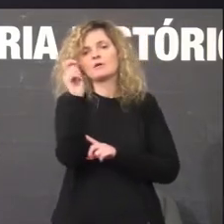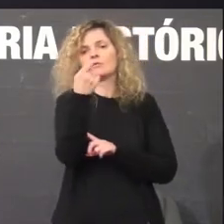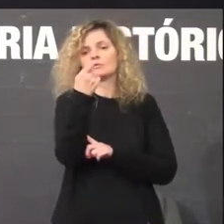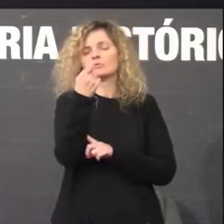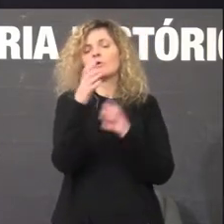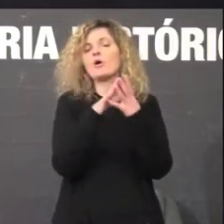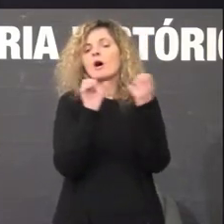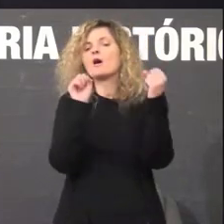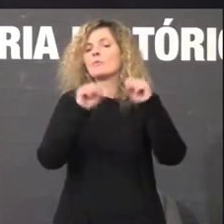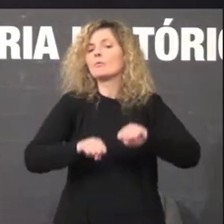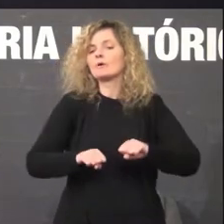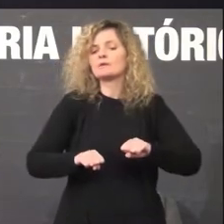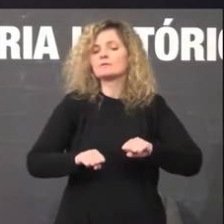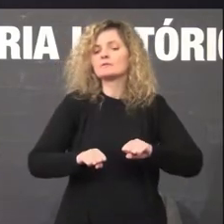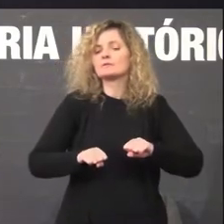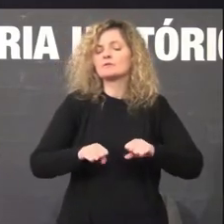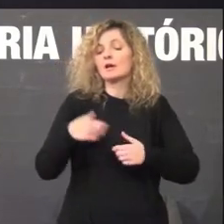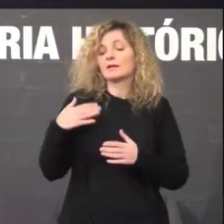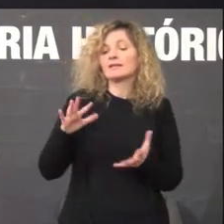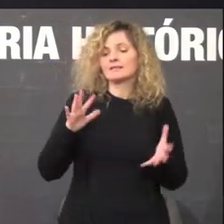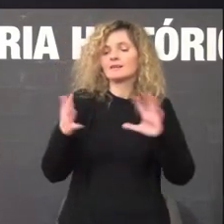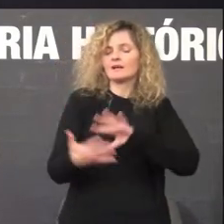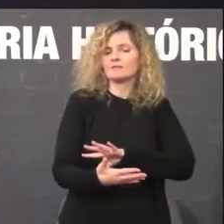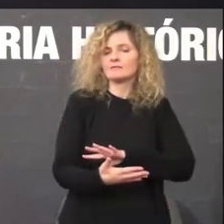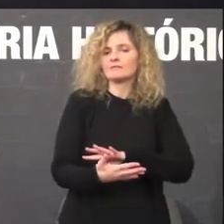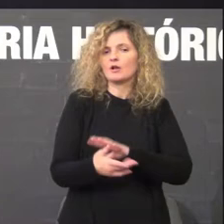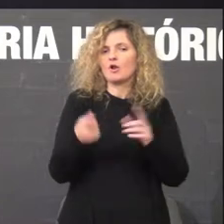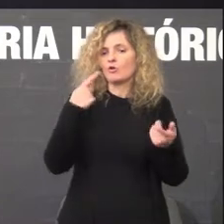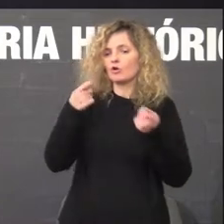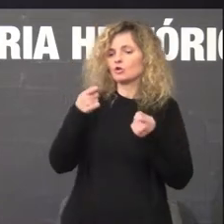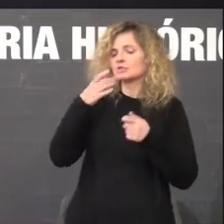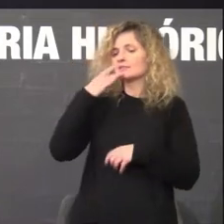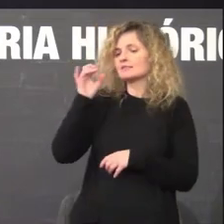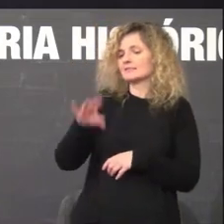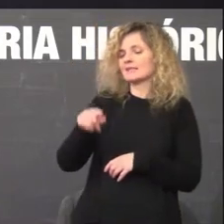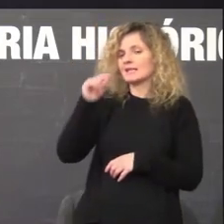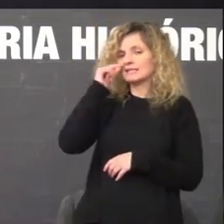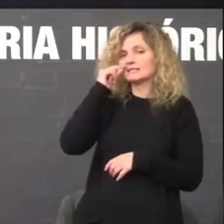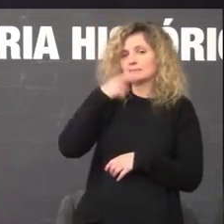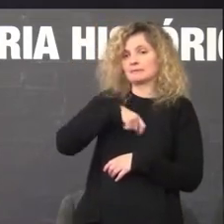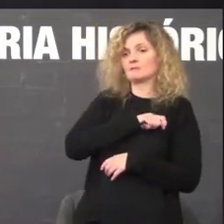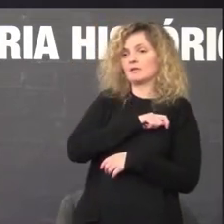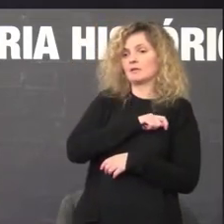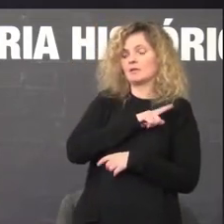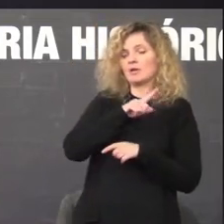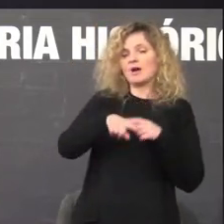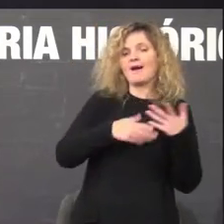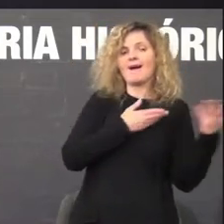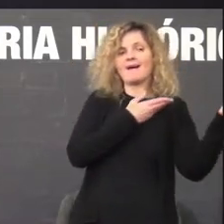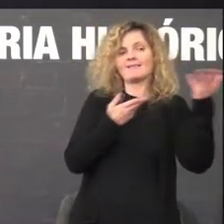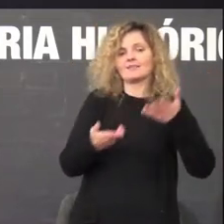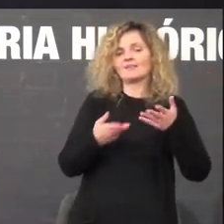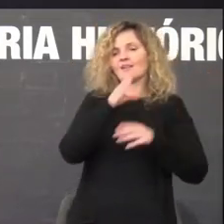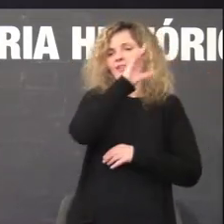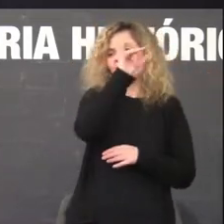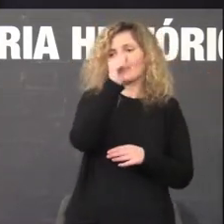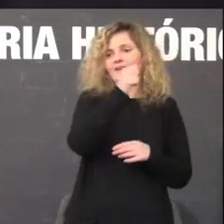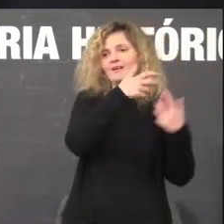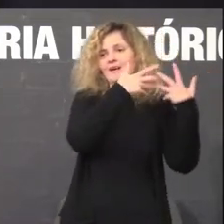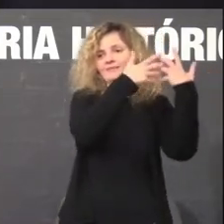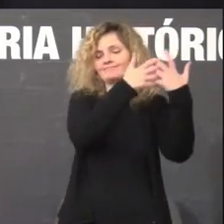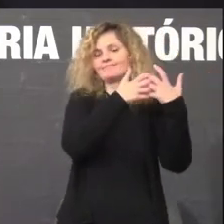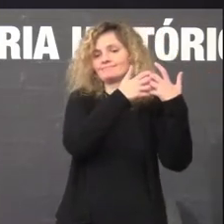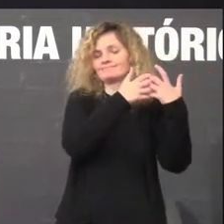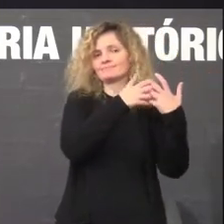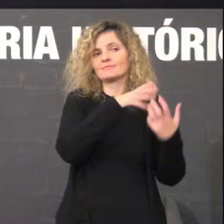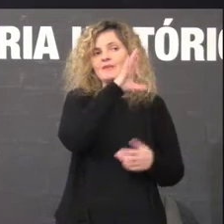un acuerdo, y es que la transición la van a controlar los espías españoles ayudados por la CIA norteamericana,